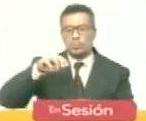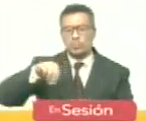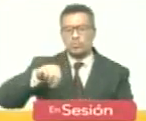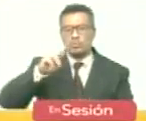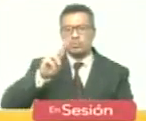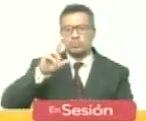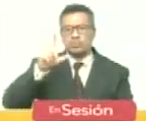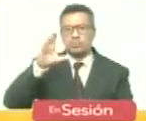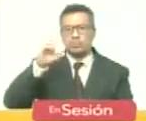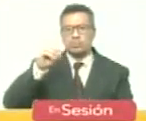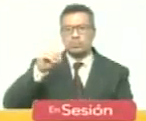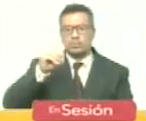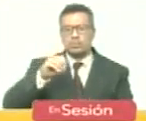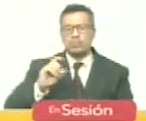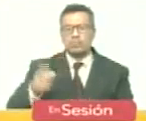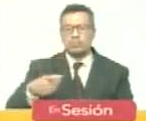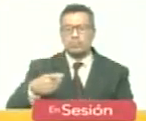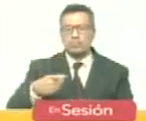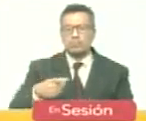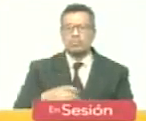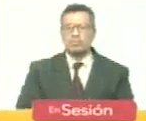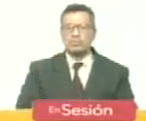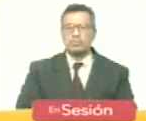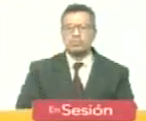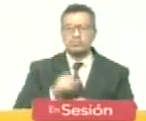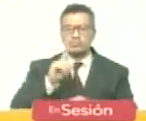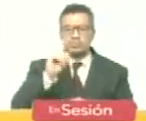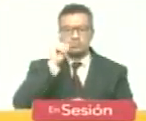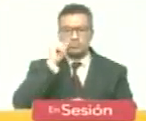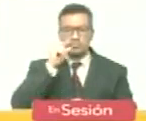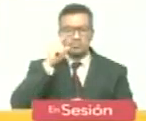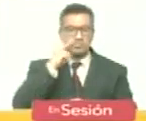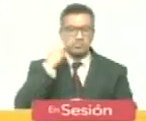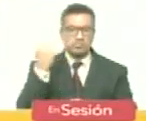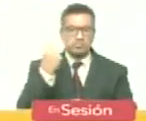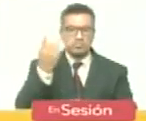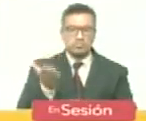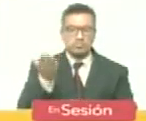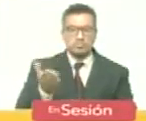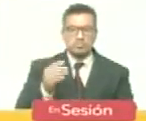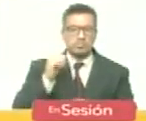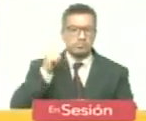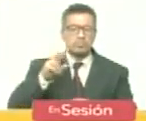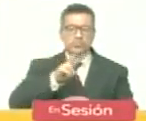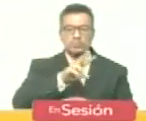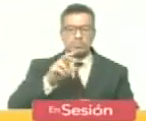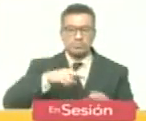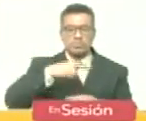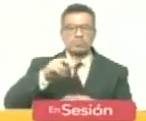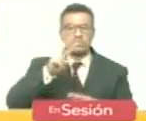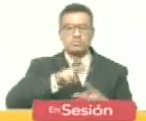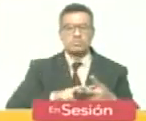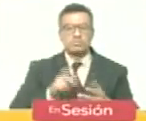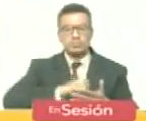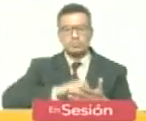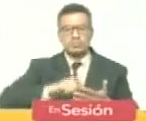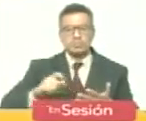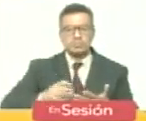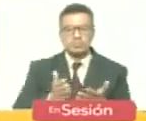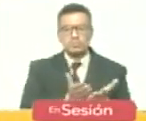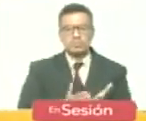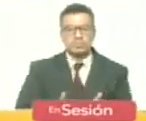del Monte Carmelo Gallegos Freire, uno de los ilustres venezolanos del siglo XX, en sus roles de escritor,